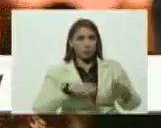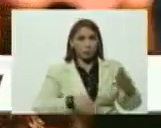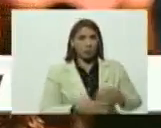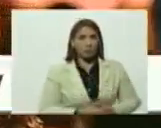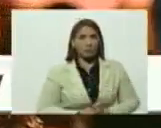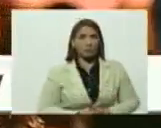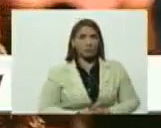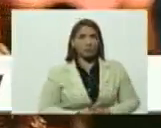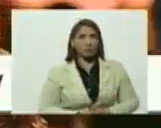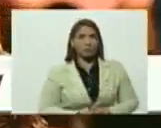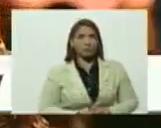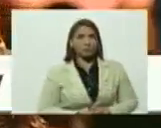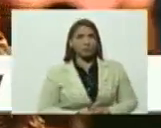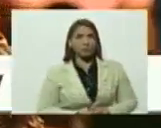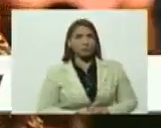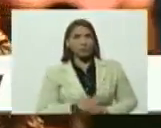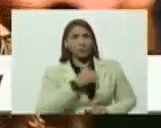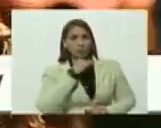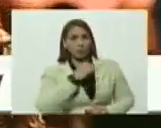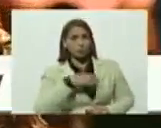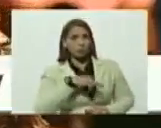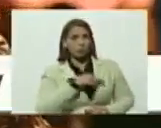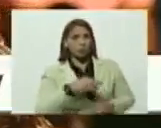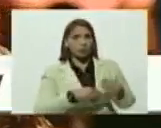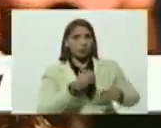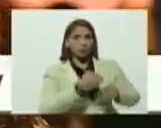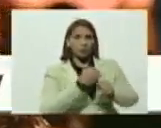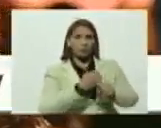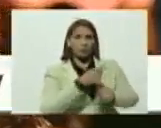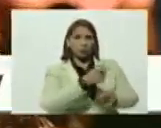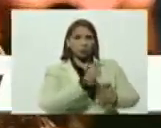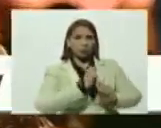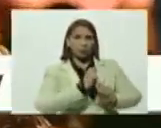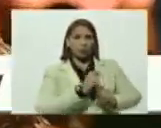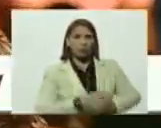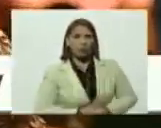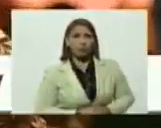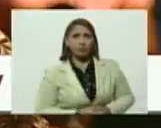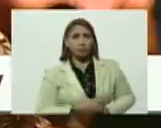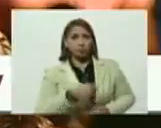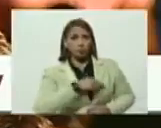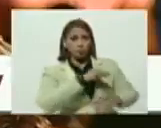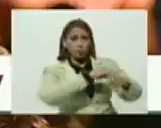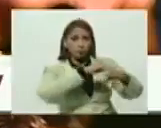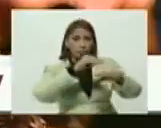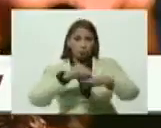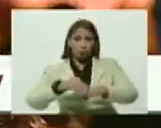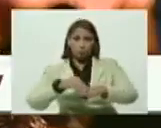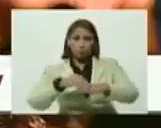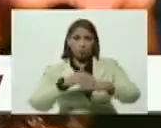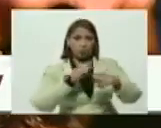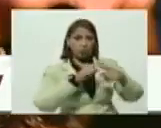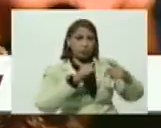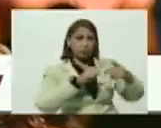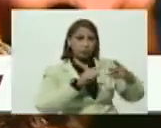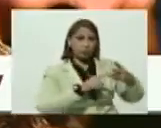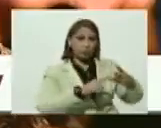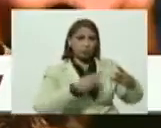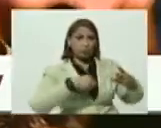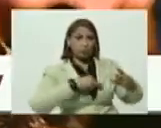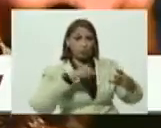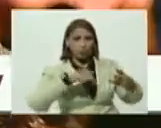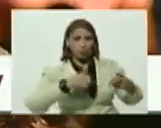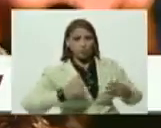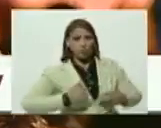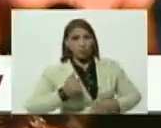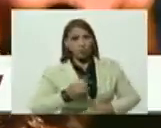presidente, informarle que estamos haciendo el trabajo que usted nos encomendó. Estamos convocando a los diferentes y hoy quiero